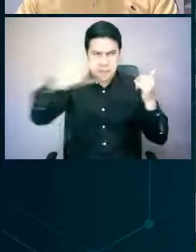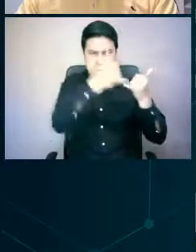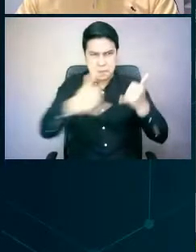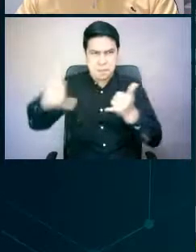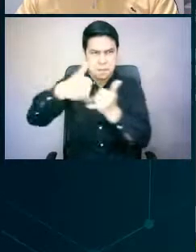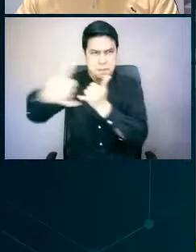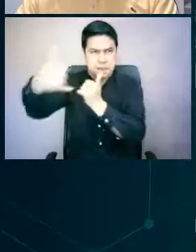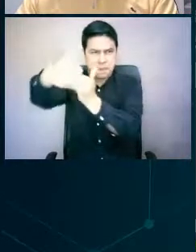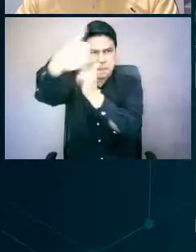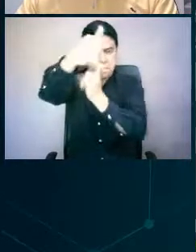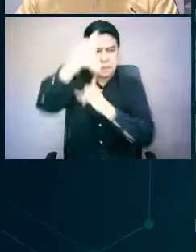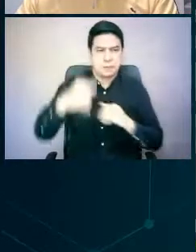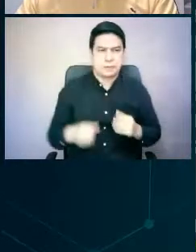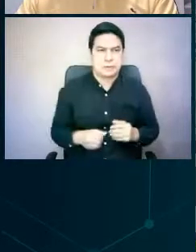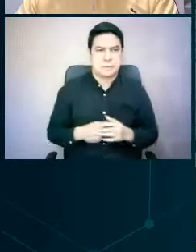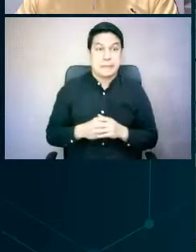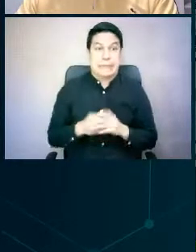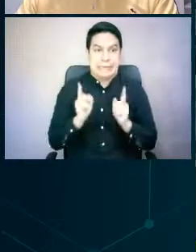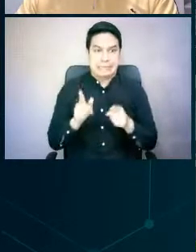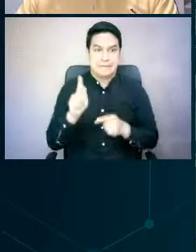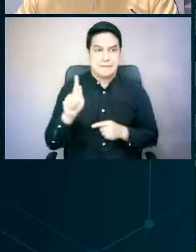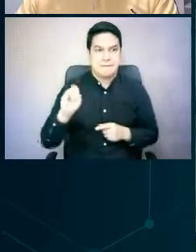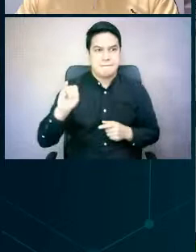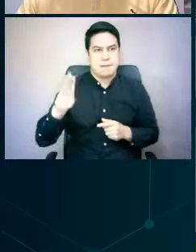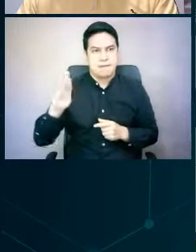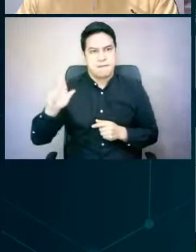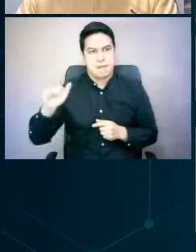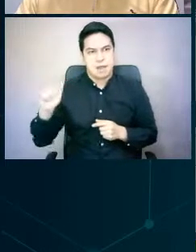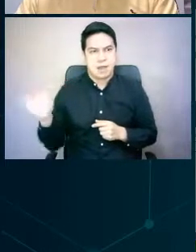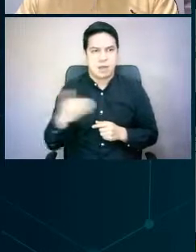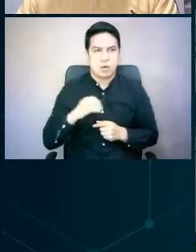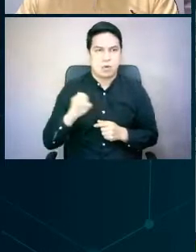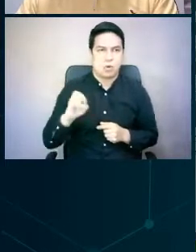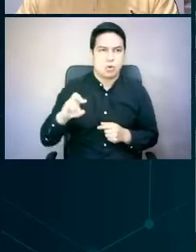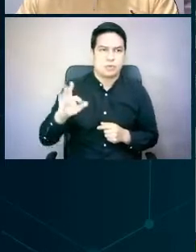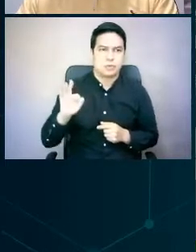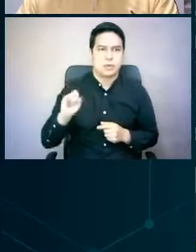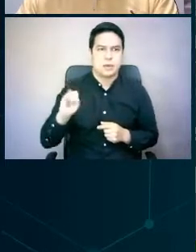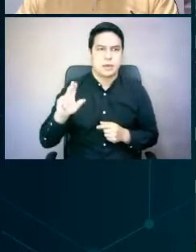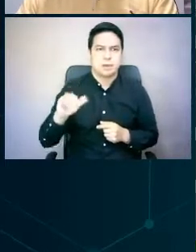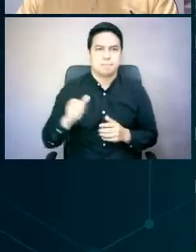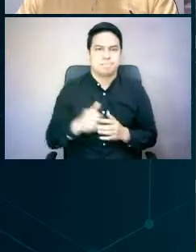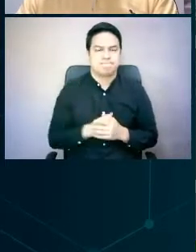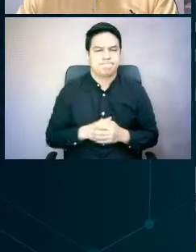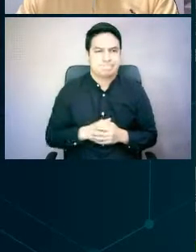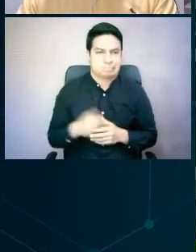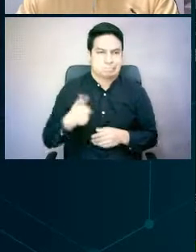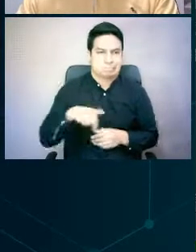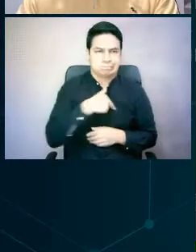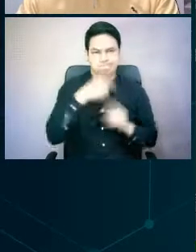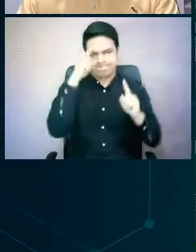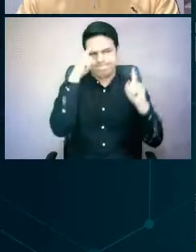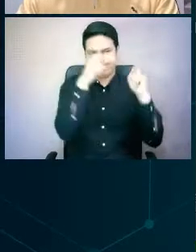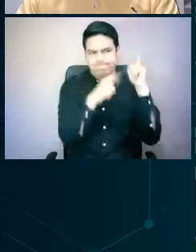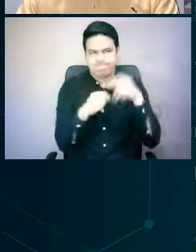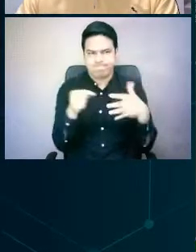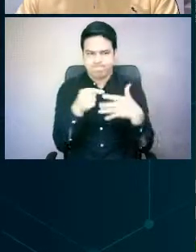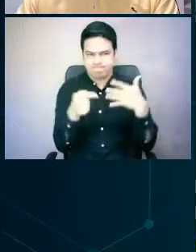Bueno, vamos a conversar ahora de cuáles son las variables que se deben considerar y qué significa cada una.